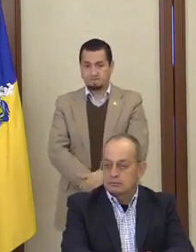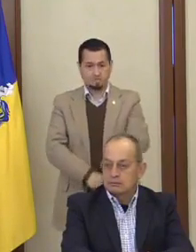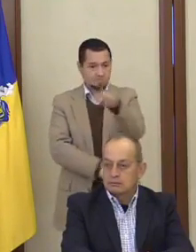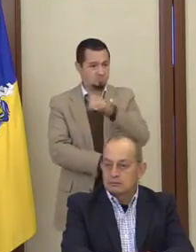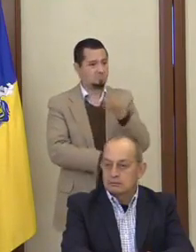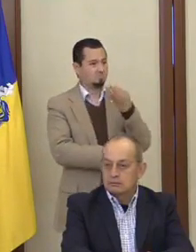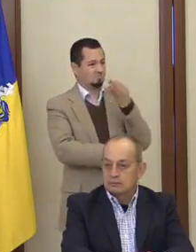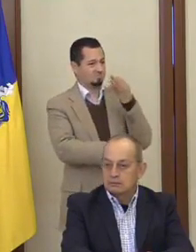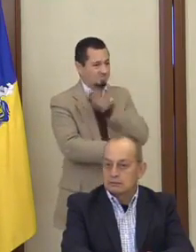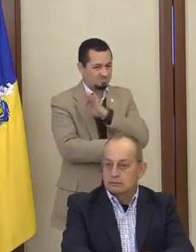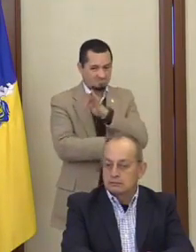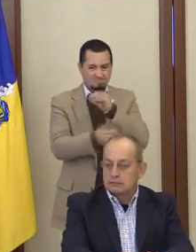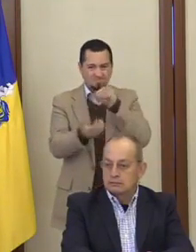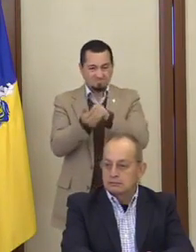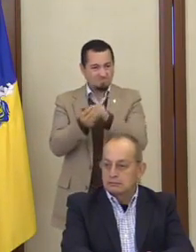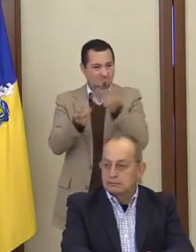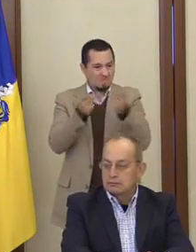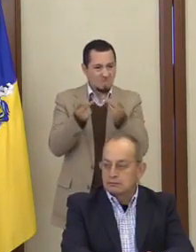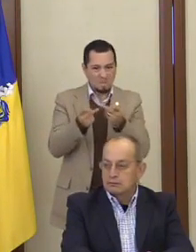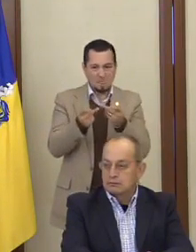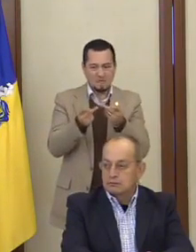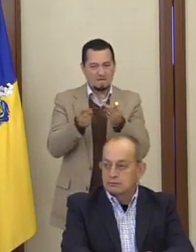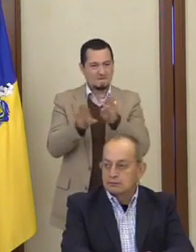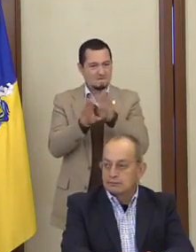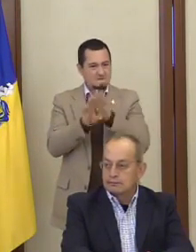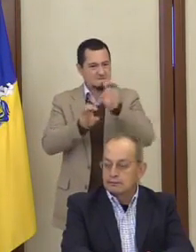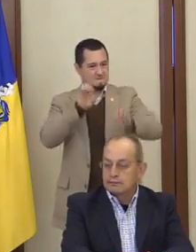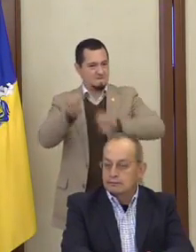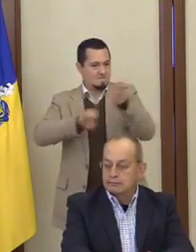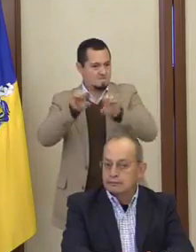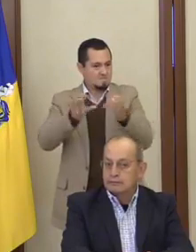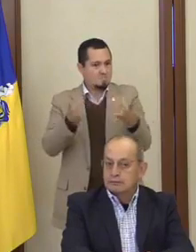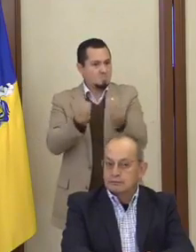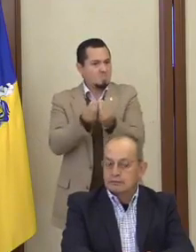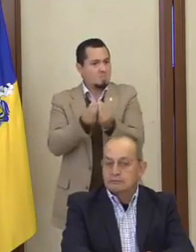Falseando cifras, torciéndolas, acomodándolas a su antojo.